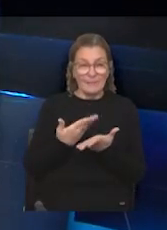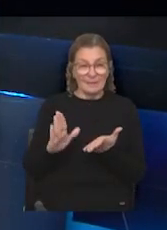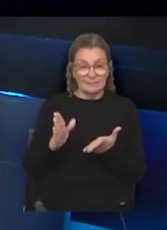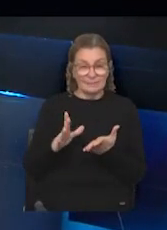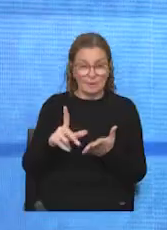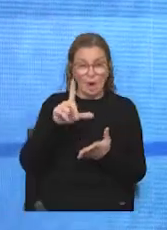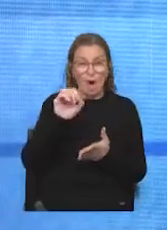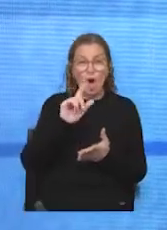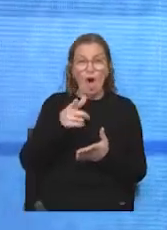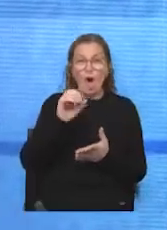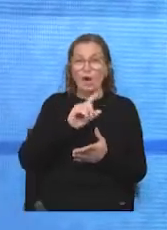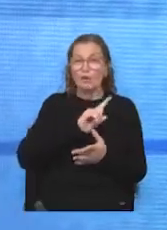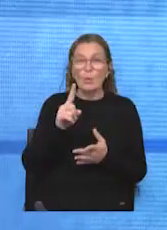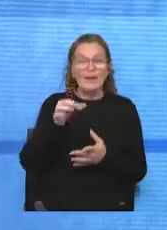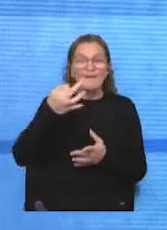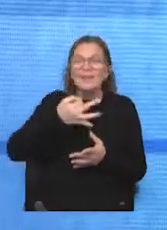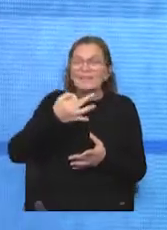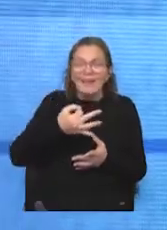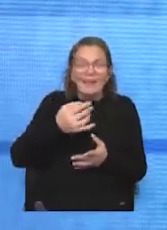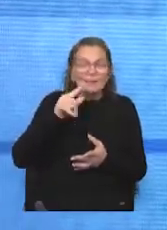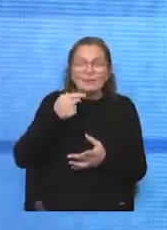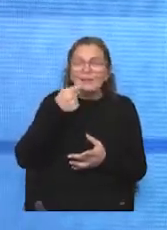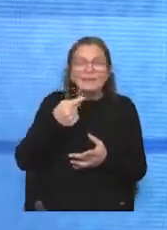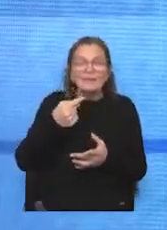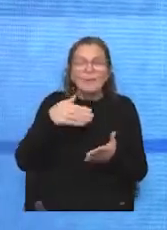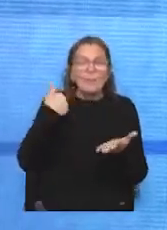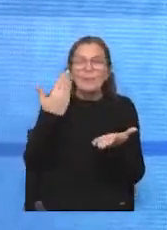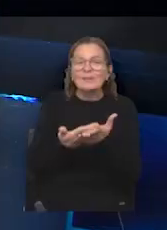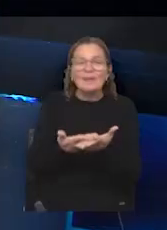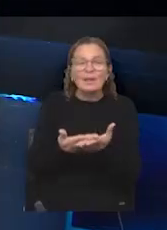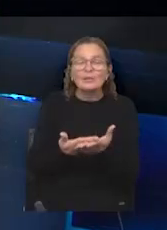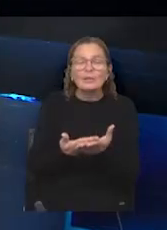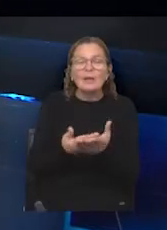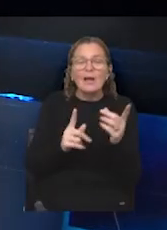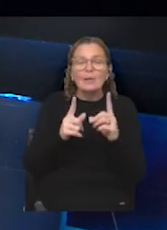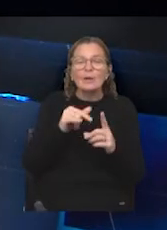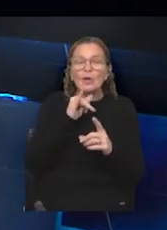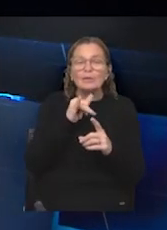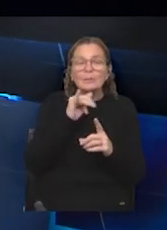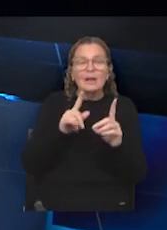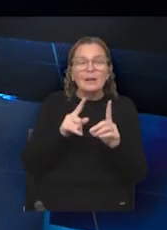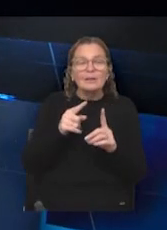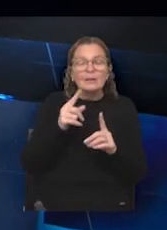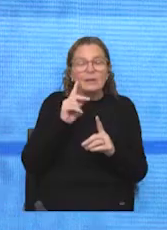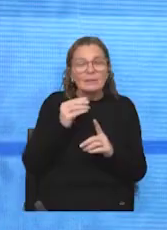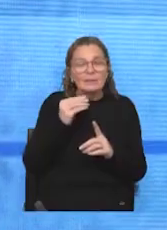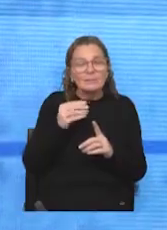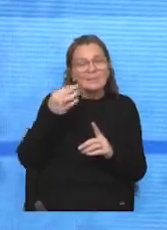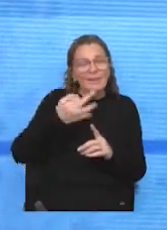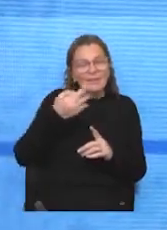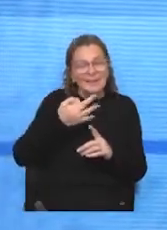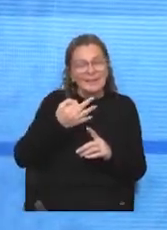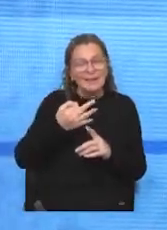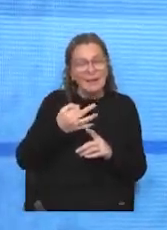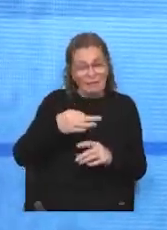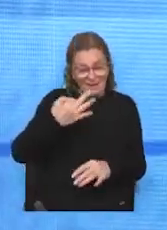logo no es la realidad no estoy planteando una fómula y dejame contarte esto porque viene porque la verdadera